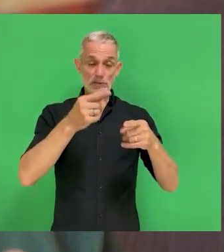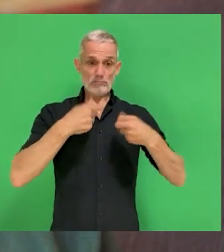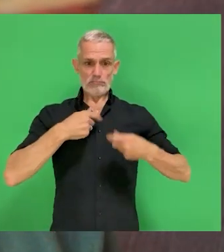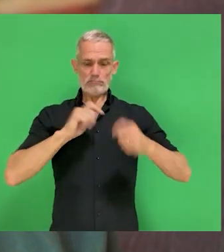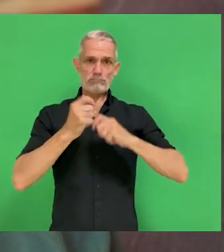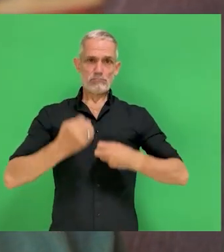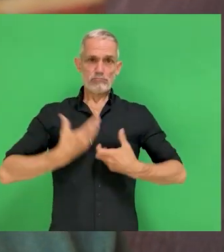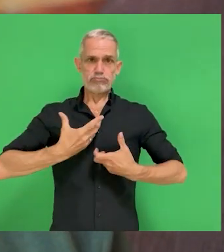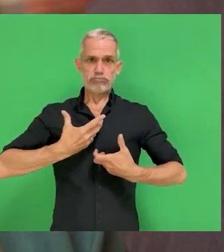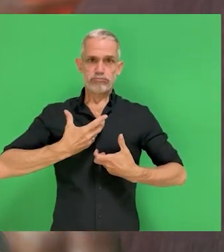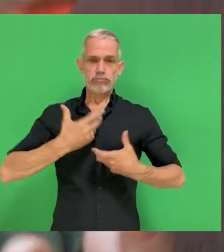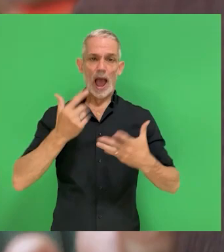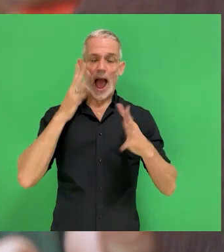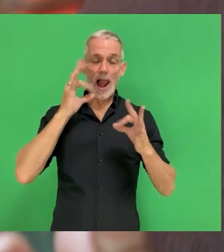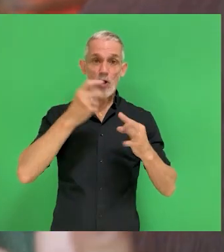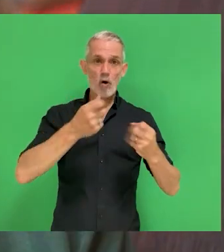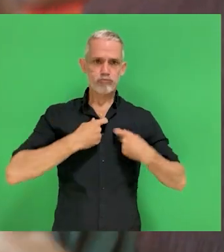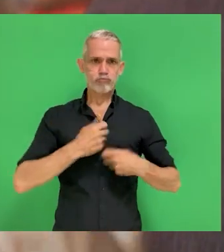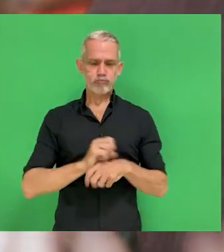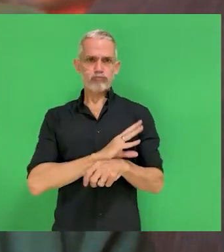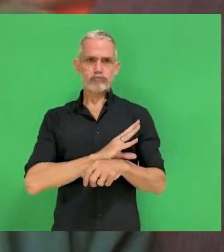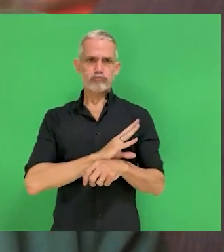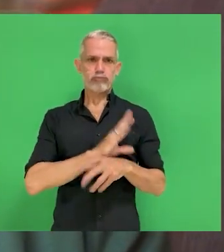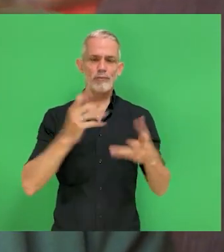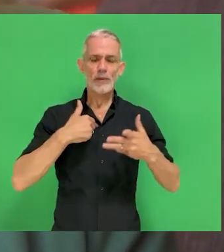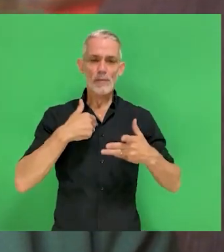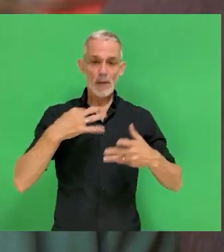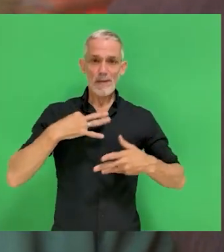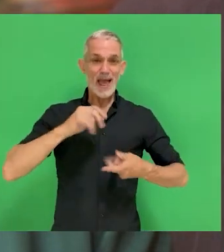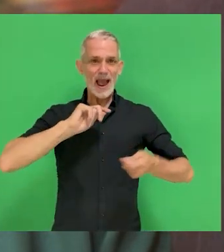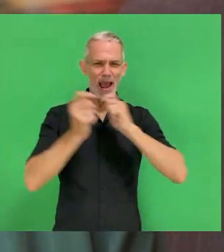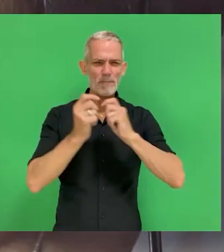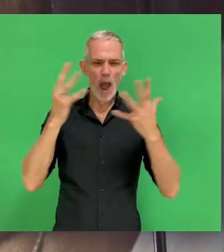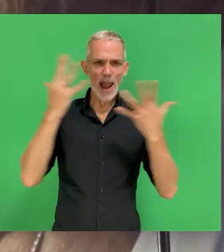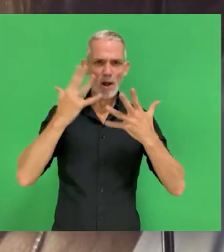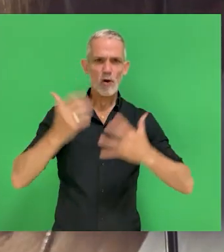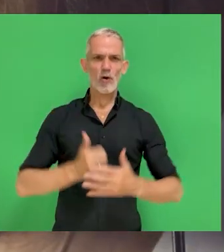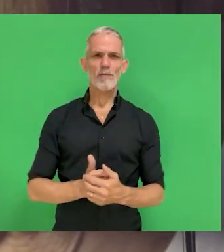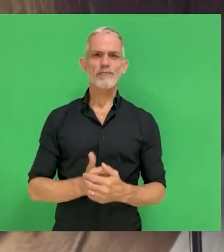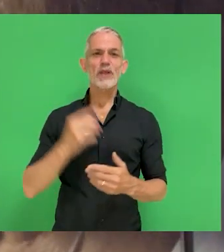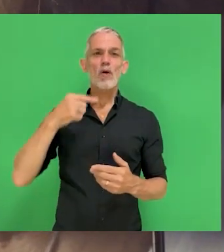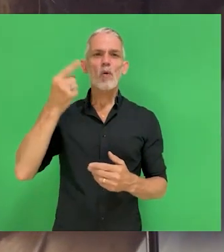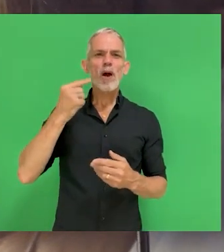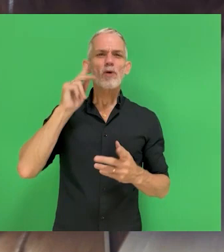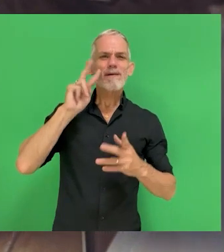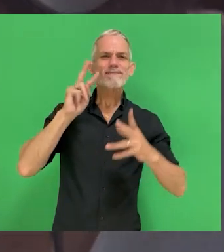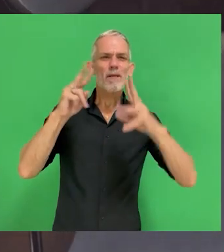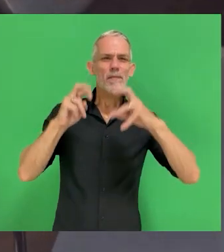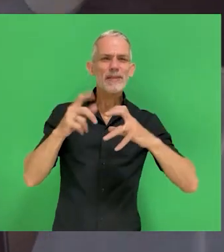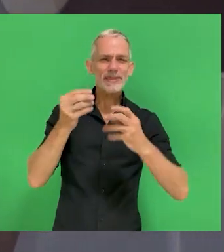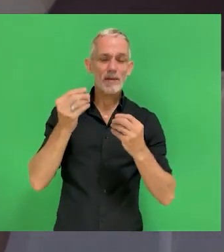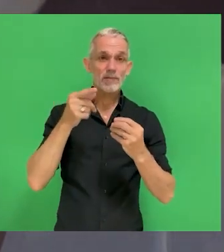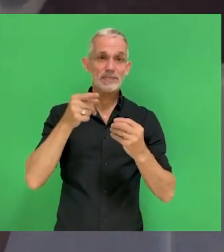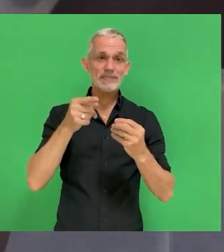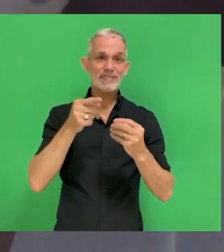convirtió, digamos, algo cambió en tu vida a partir de eso, ¿no? Y que cuando uno lo relata, lo